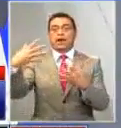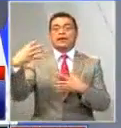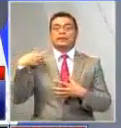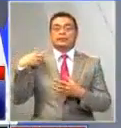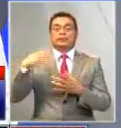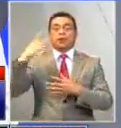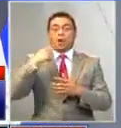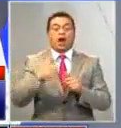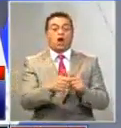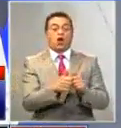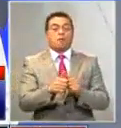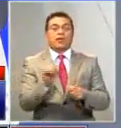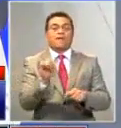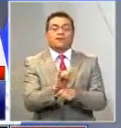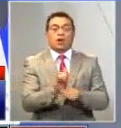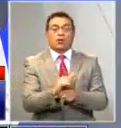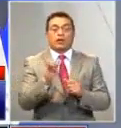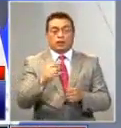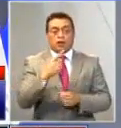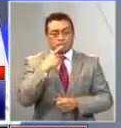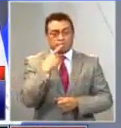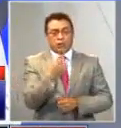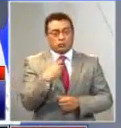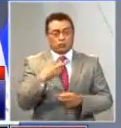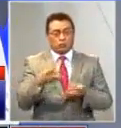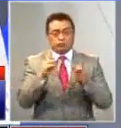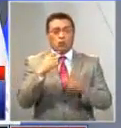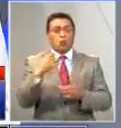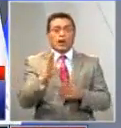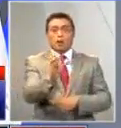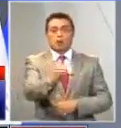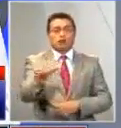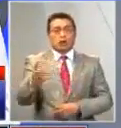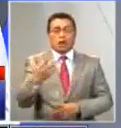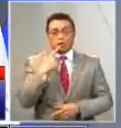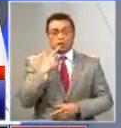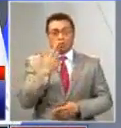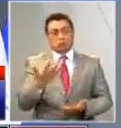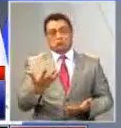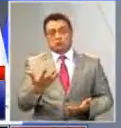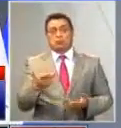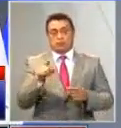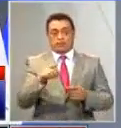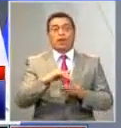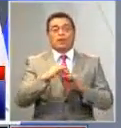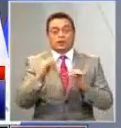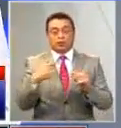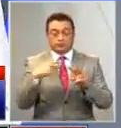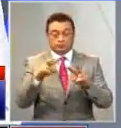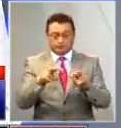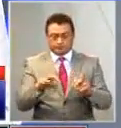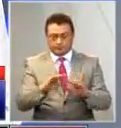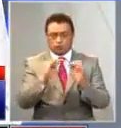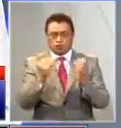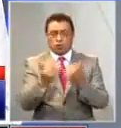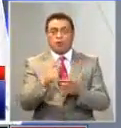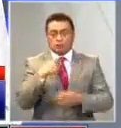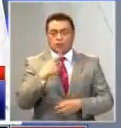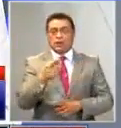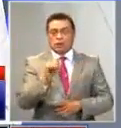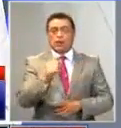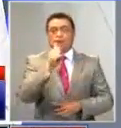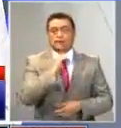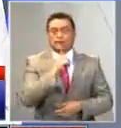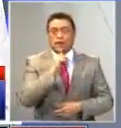fraude, y una pregunta súper legítima para cualquier persona. Finalmente, vamos a revisar esos antecedentes, pero a mí lo que me preocupa también es la falta